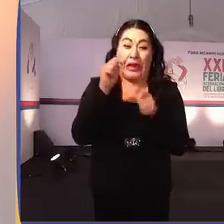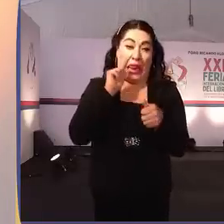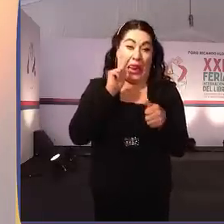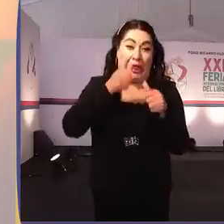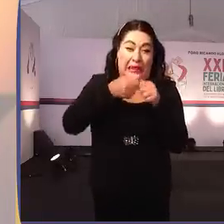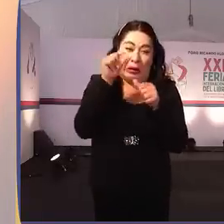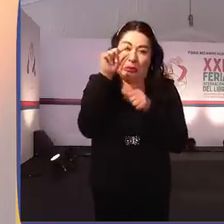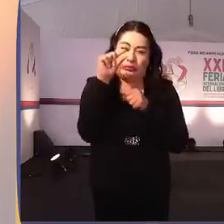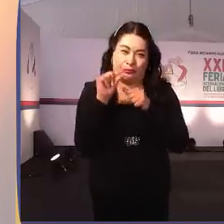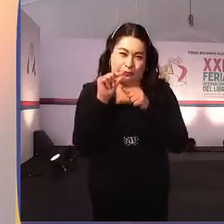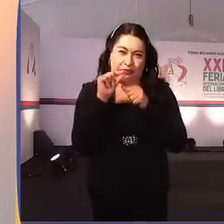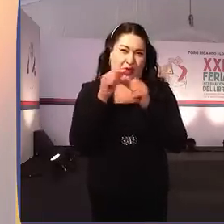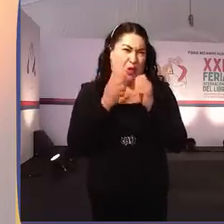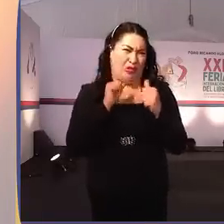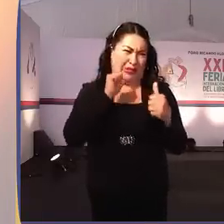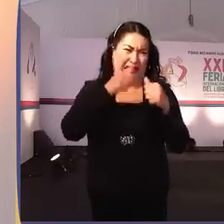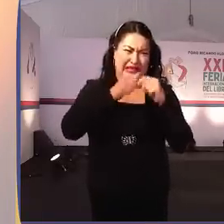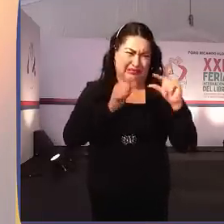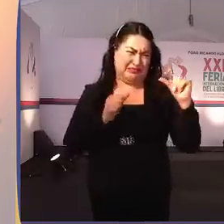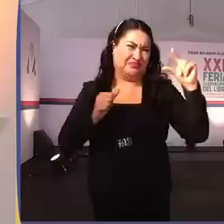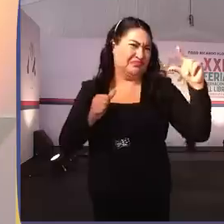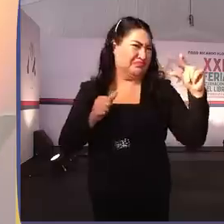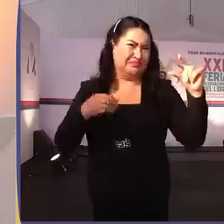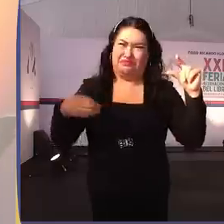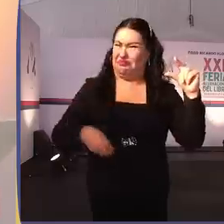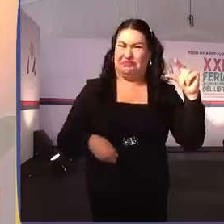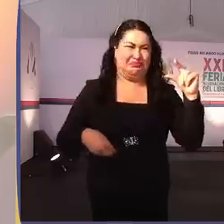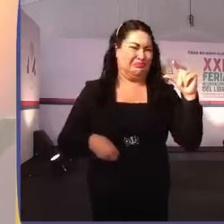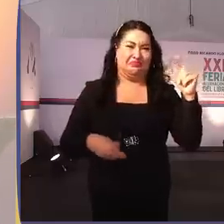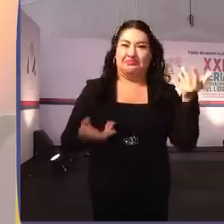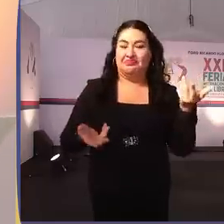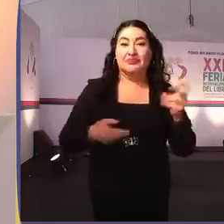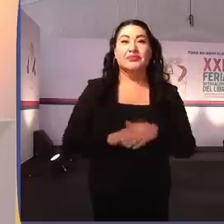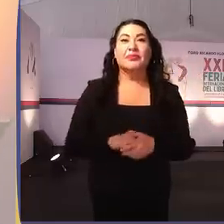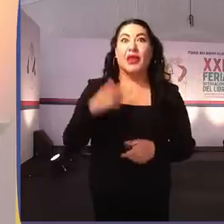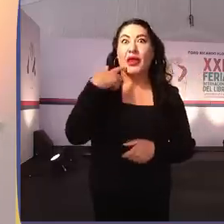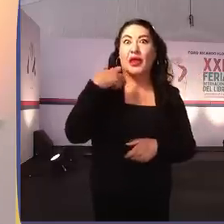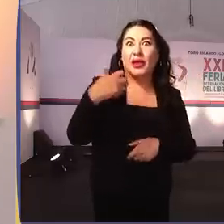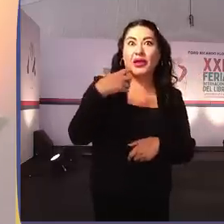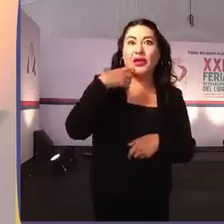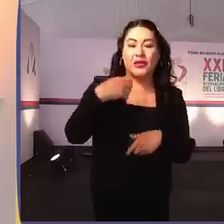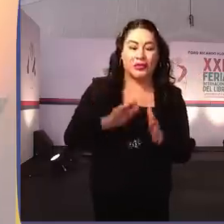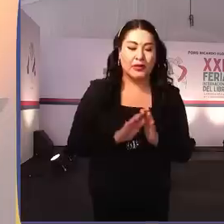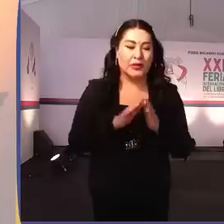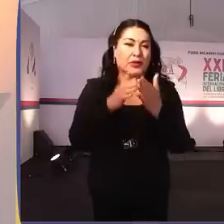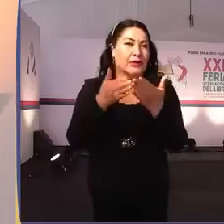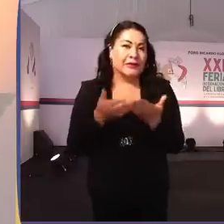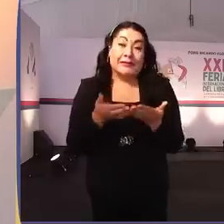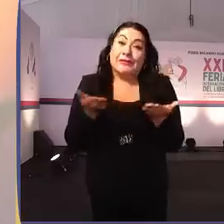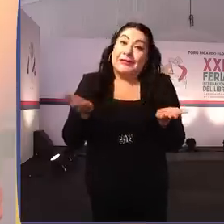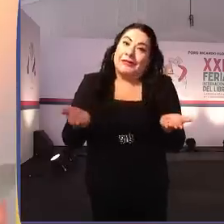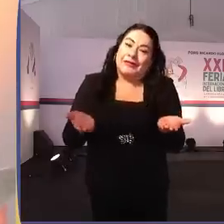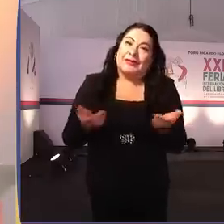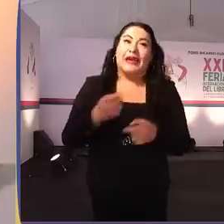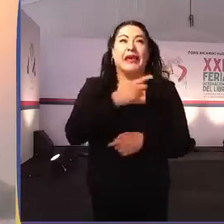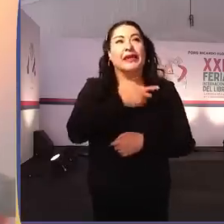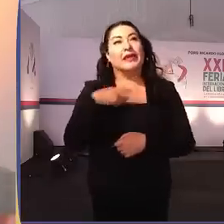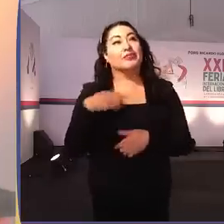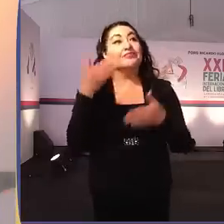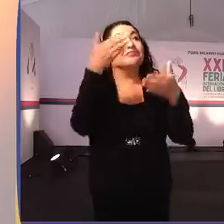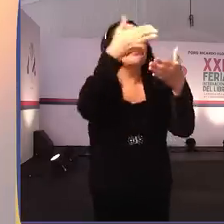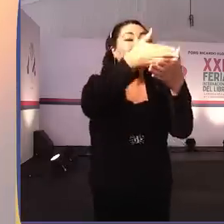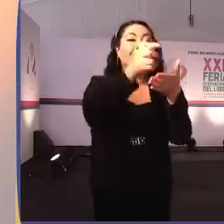chiquita, también la letra grande es molesta, El gran esfuerzo de tomarlo, pues ni hablemos, hay que ir a comprarlo,